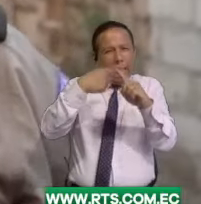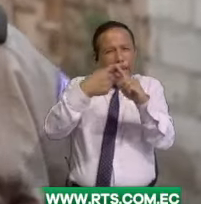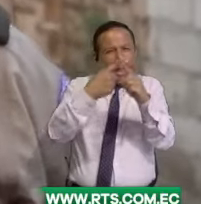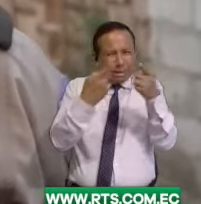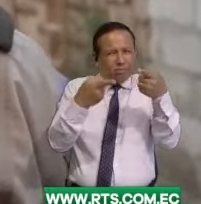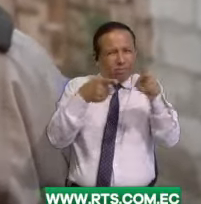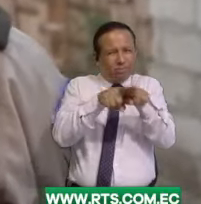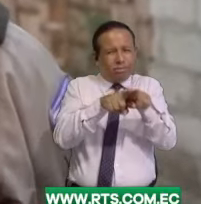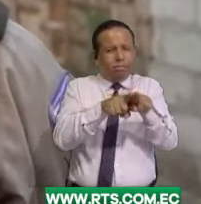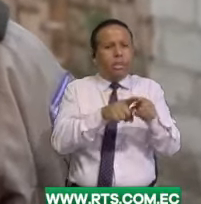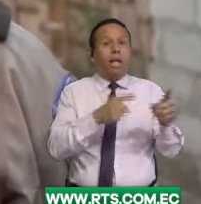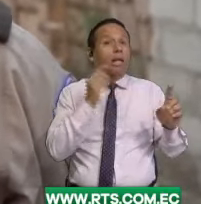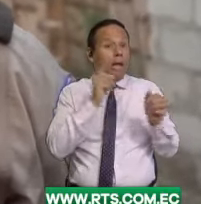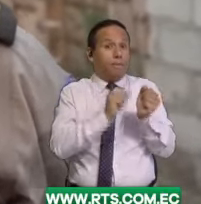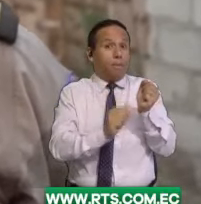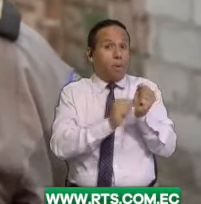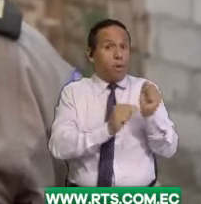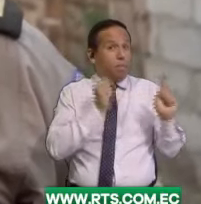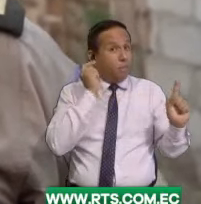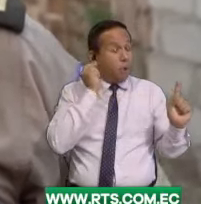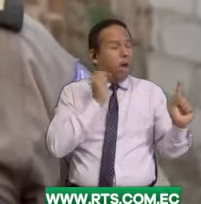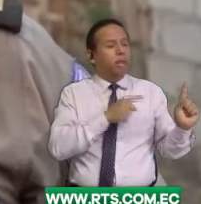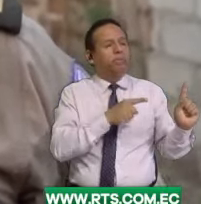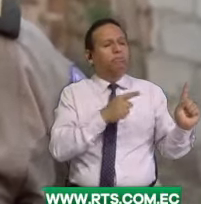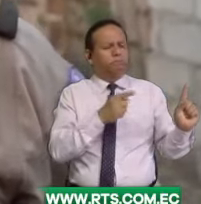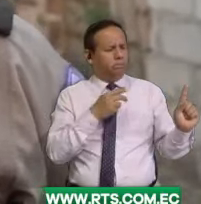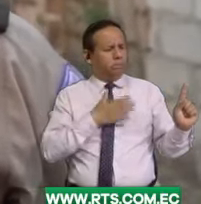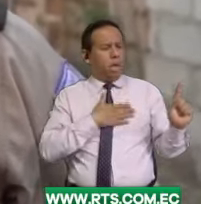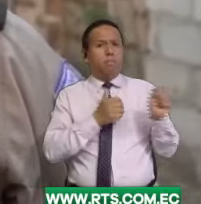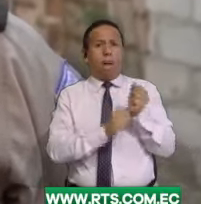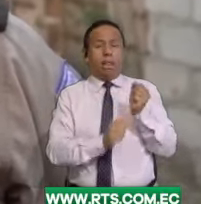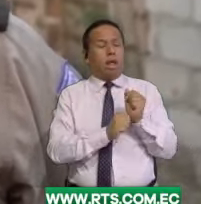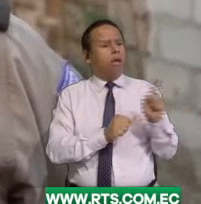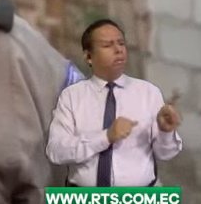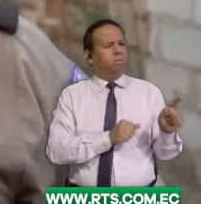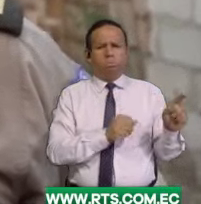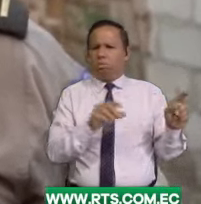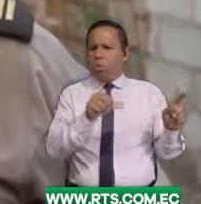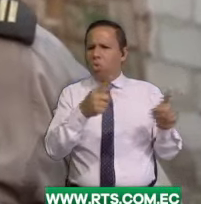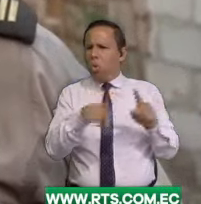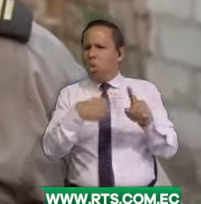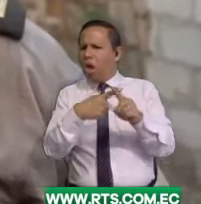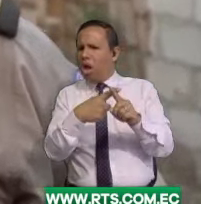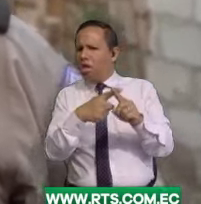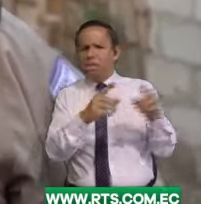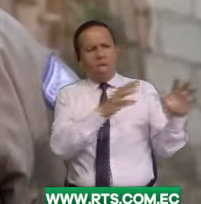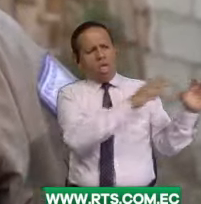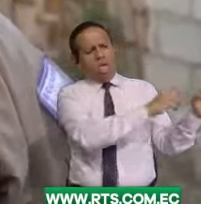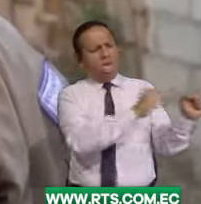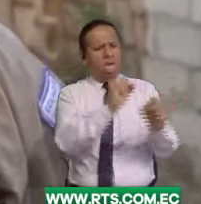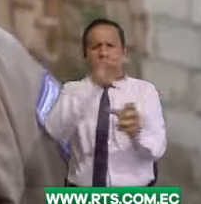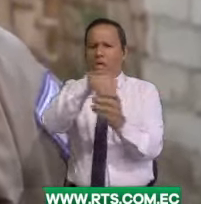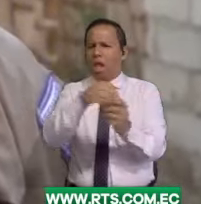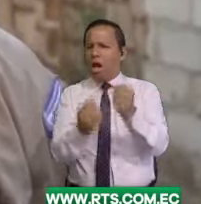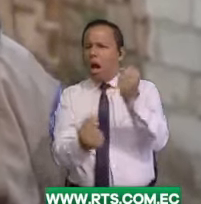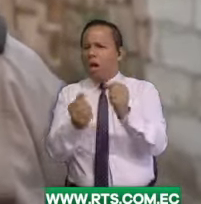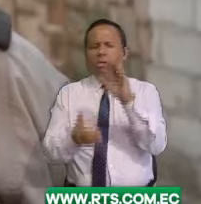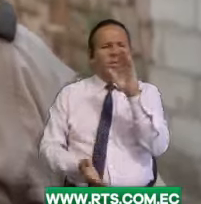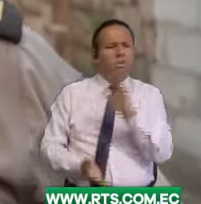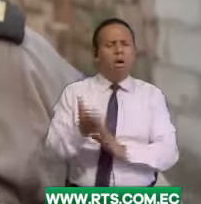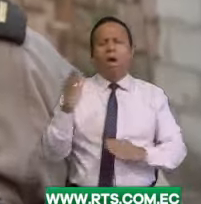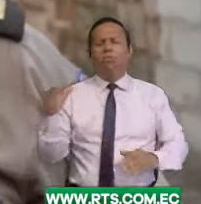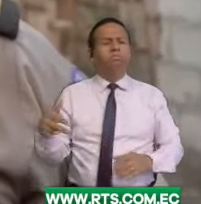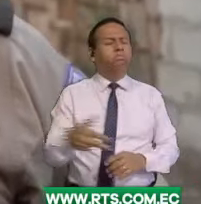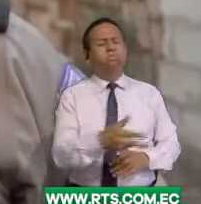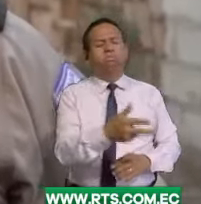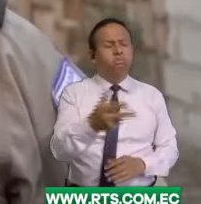fuerza en un vehículo sin placas a una ciudadana. Efectivamente, dentro de las labores, primeras labores de rastreo